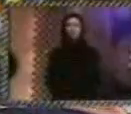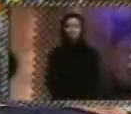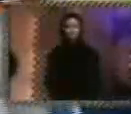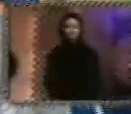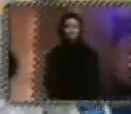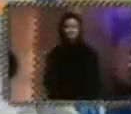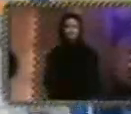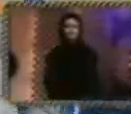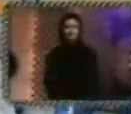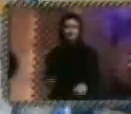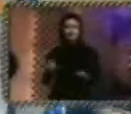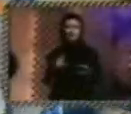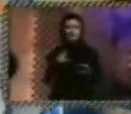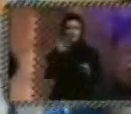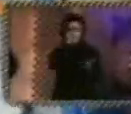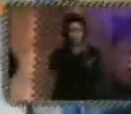Cuando llegué,